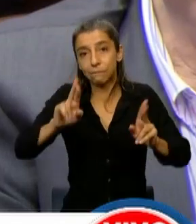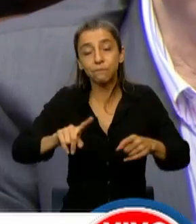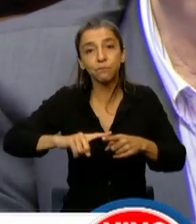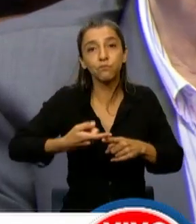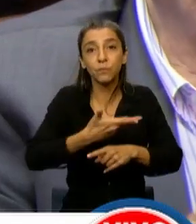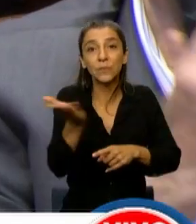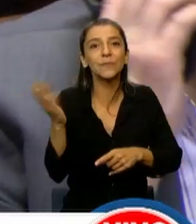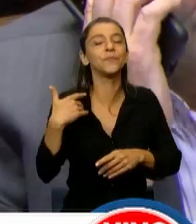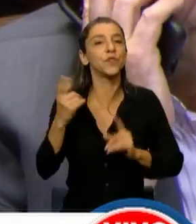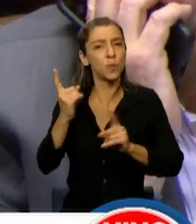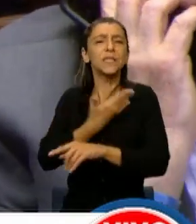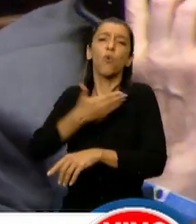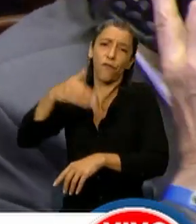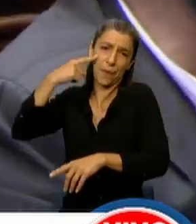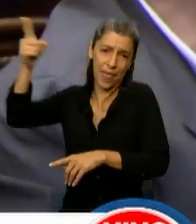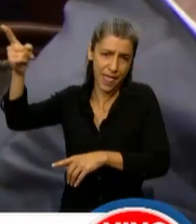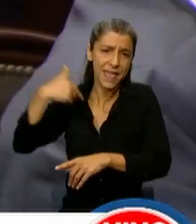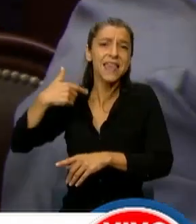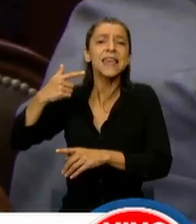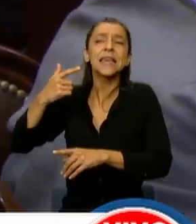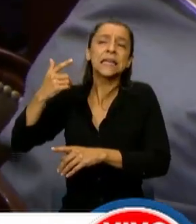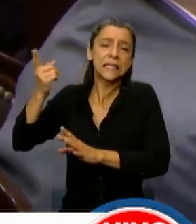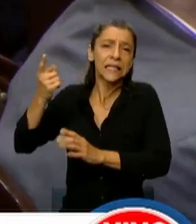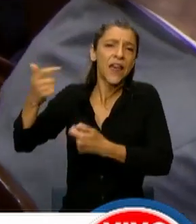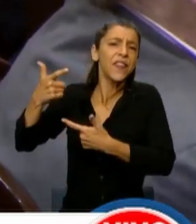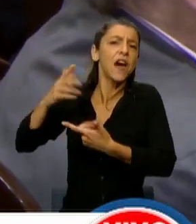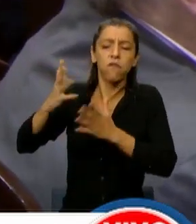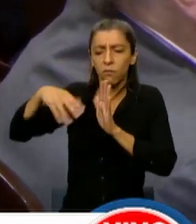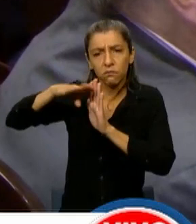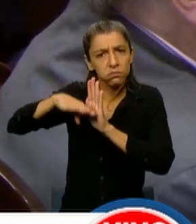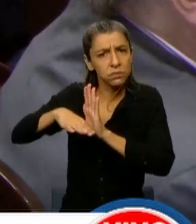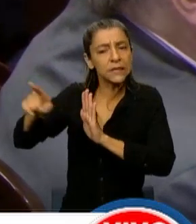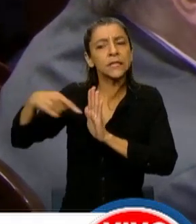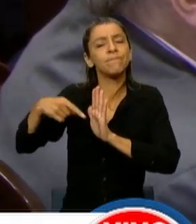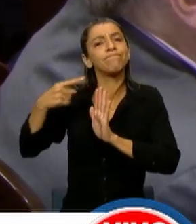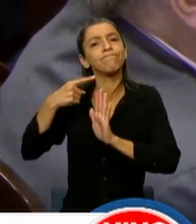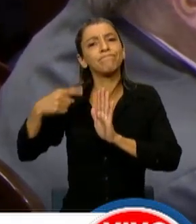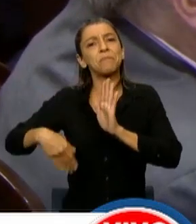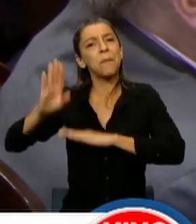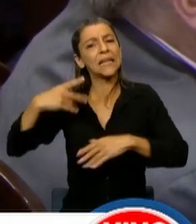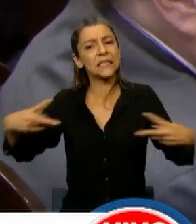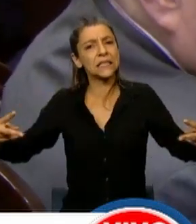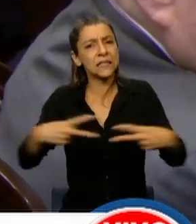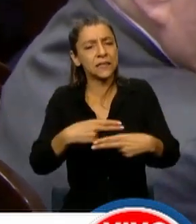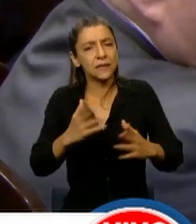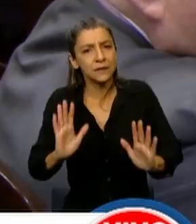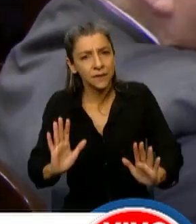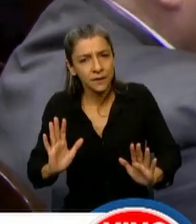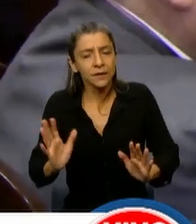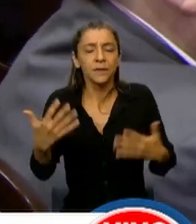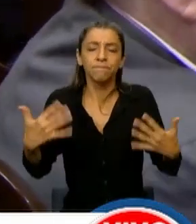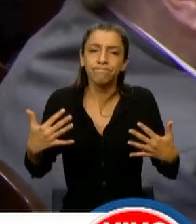del Fondo Monetario Internacional de ajustar generan a lo largo de la historia argentina,